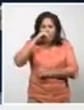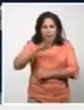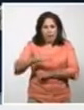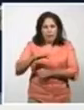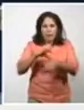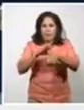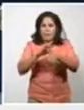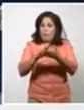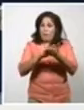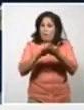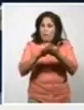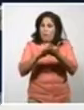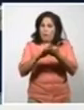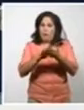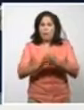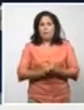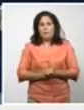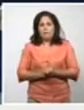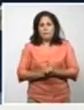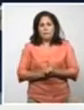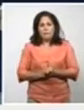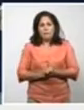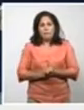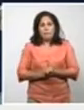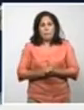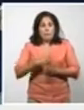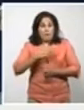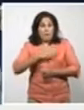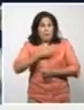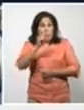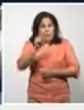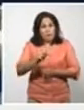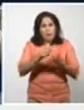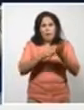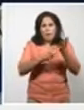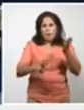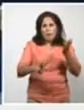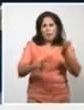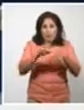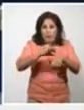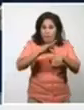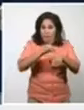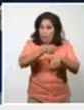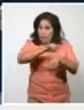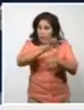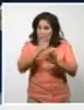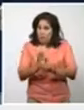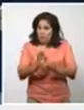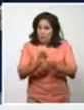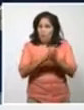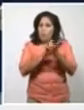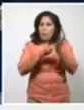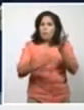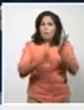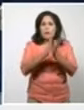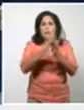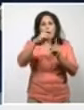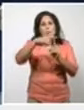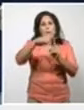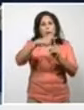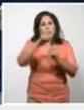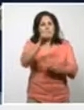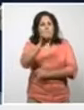país. Los casos pertenecen a la provincia de Matanzas, con